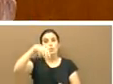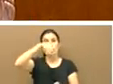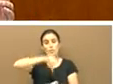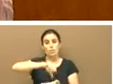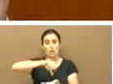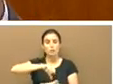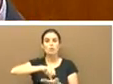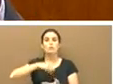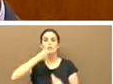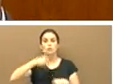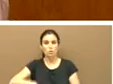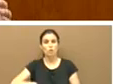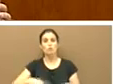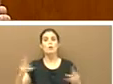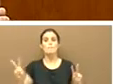vivos.